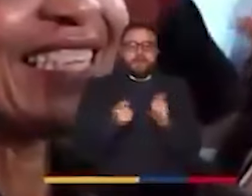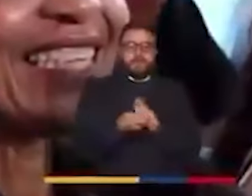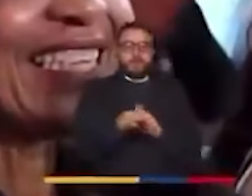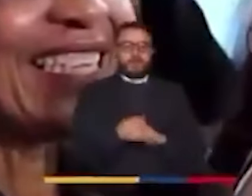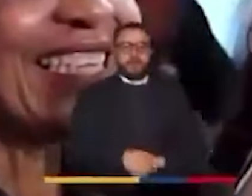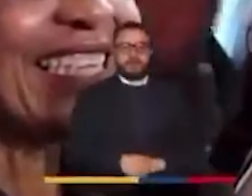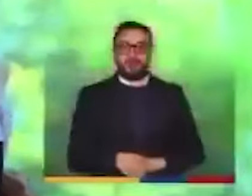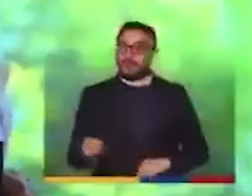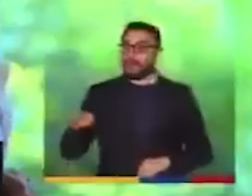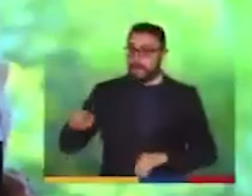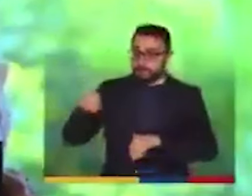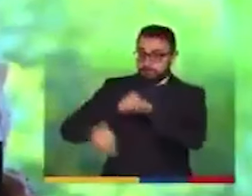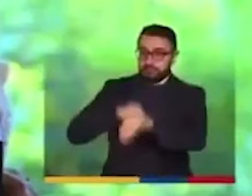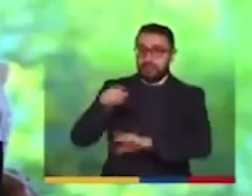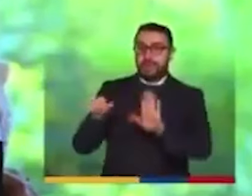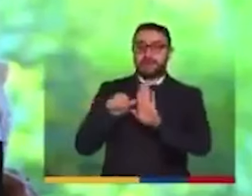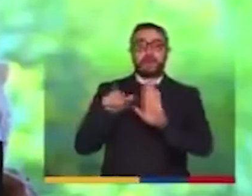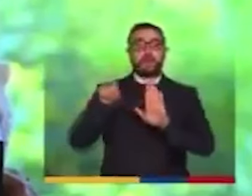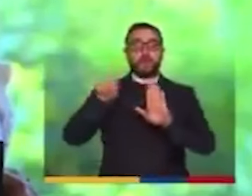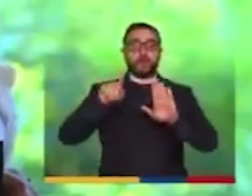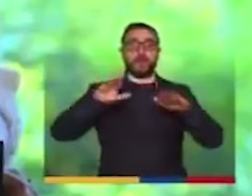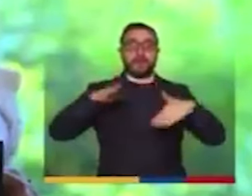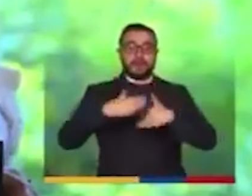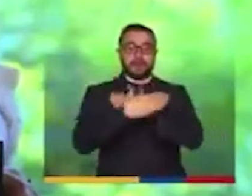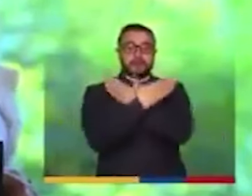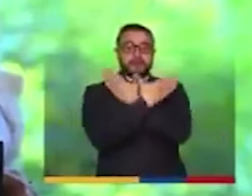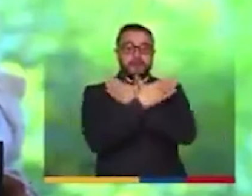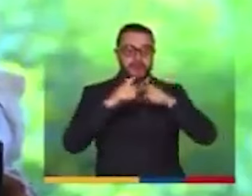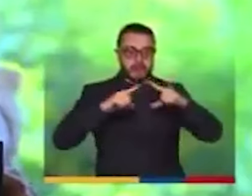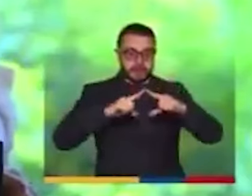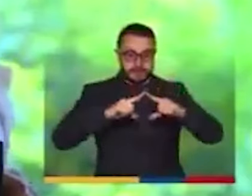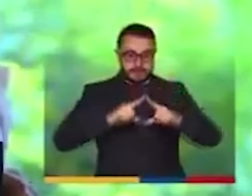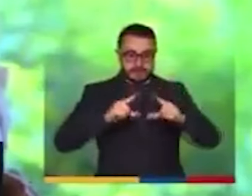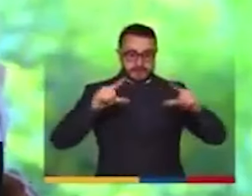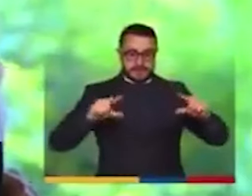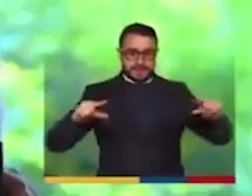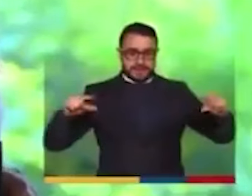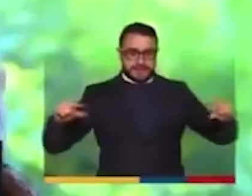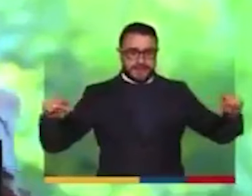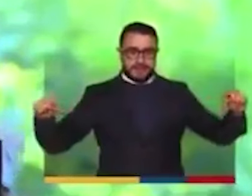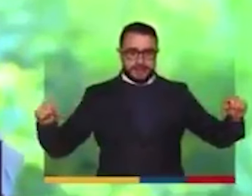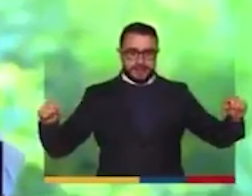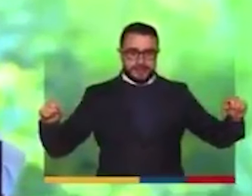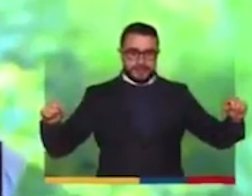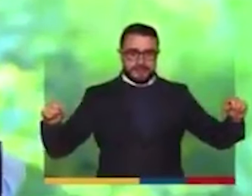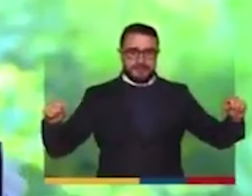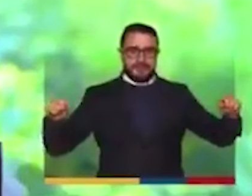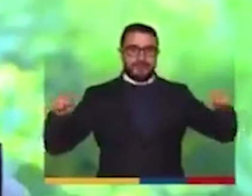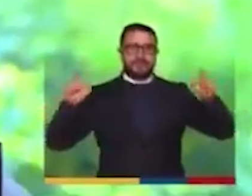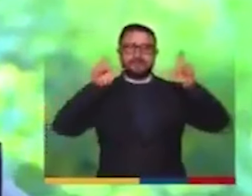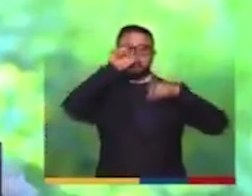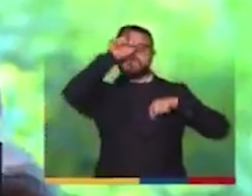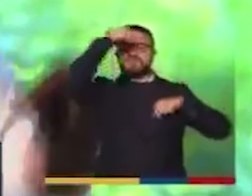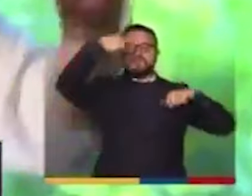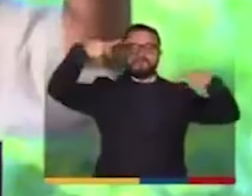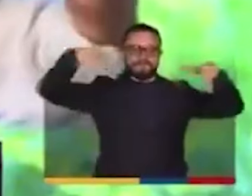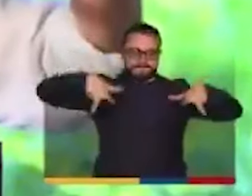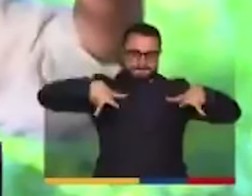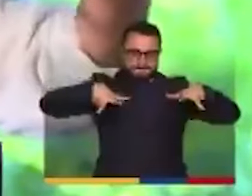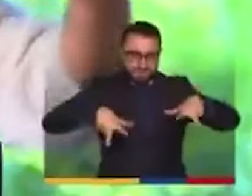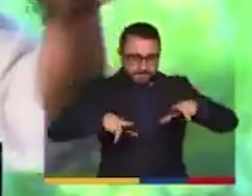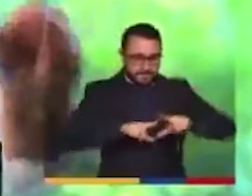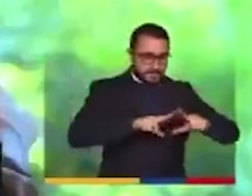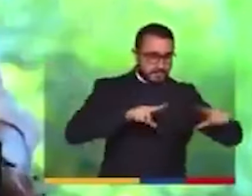artículo 1, el escudo de Colombia tendrá dos cintas debajo de las patas del cóndor. Uno que